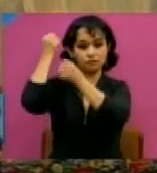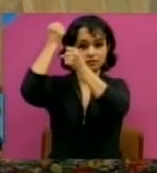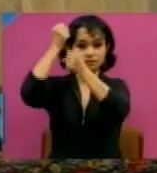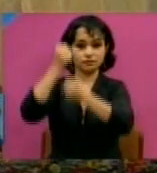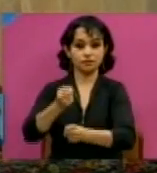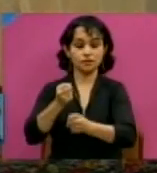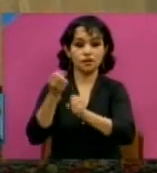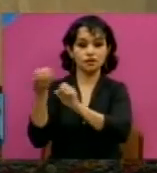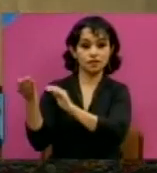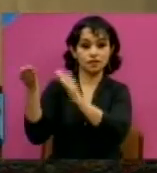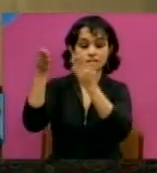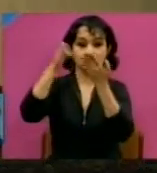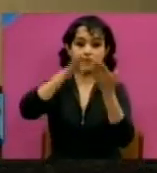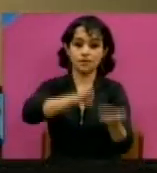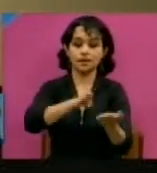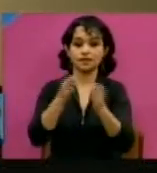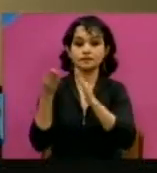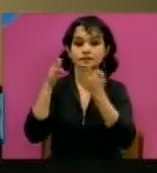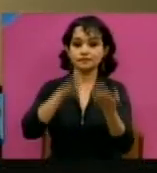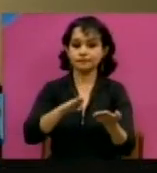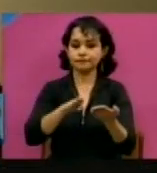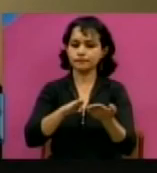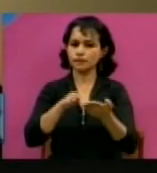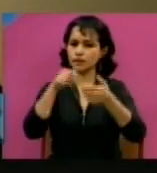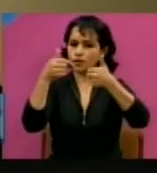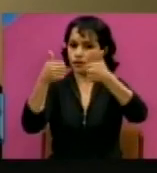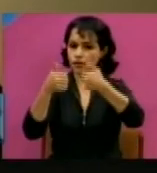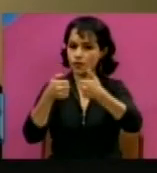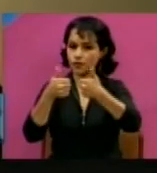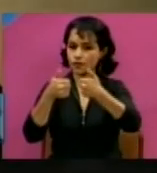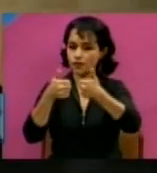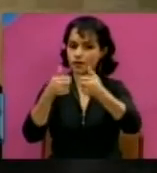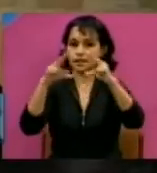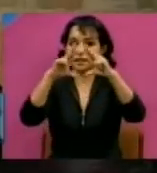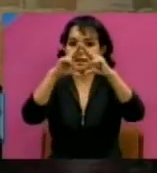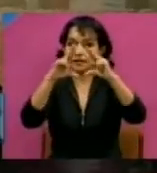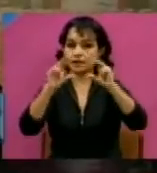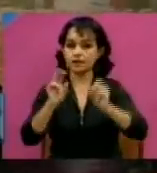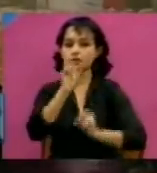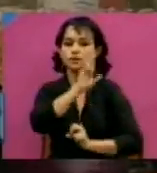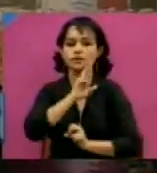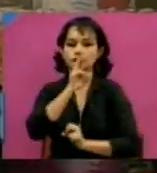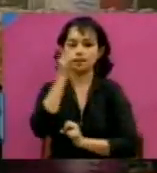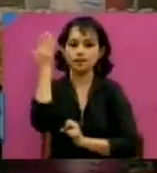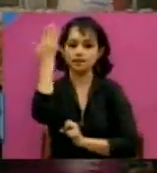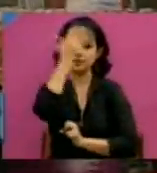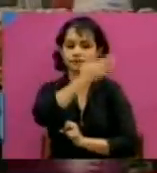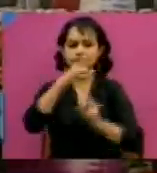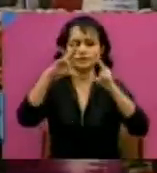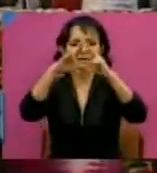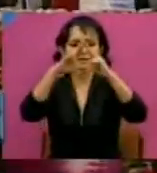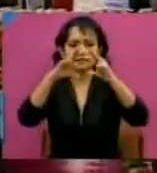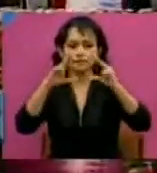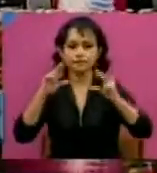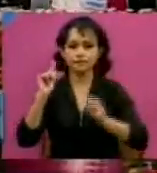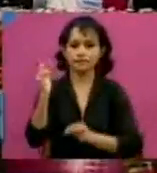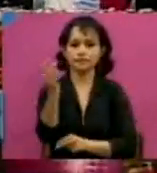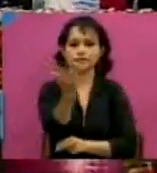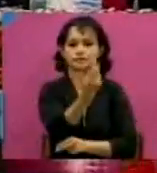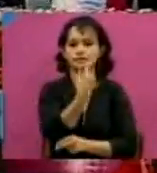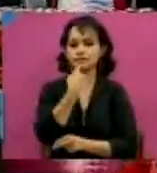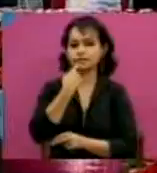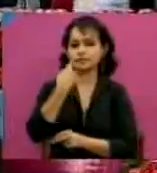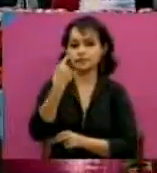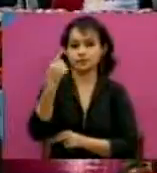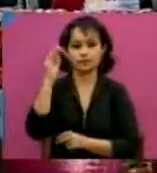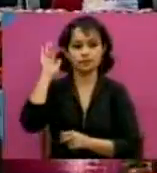peletón vencedor de la muerte, novio de la patria rojinegra, Nicaragua